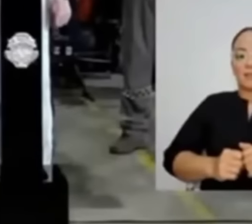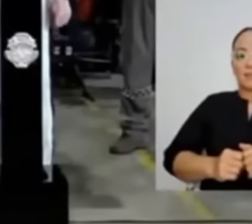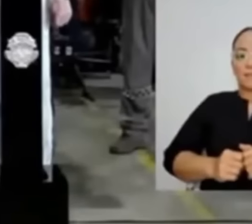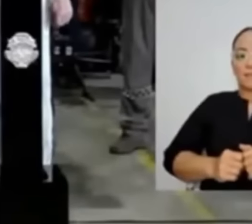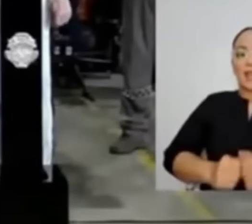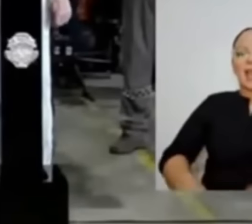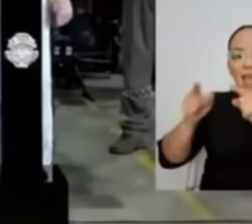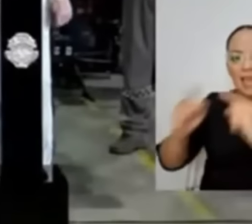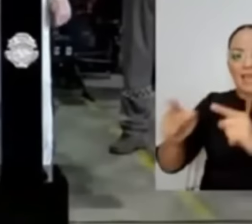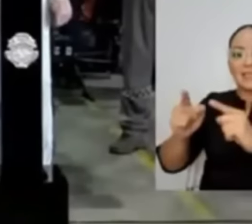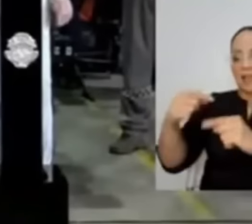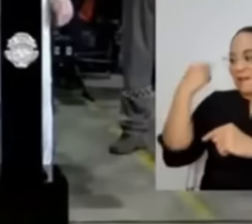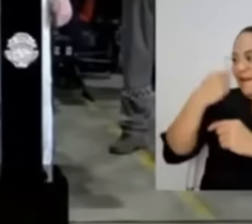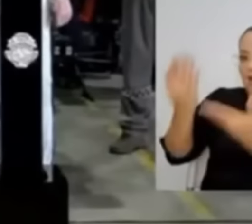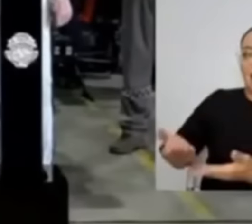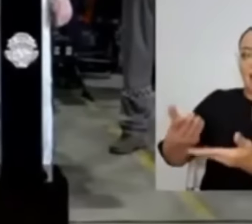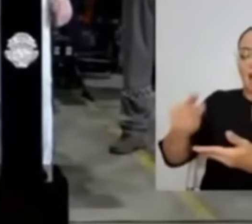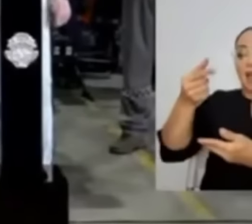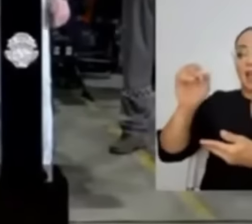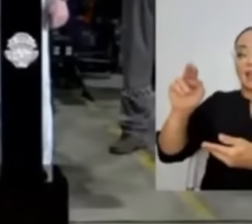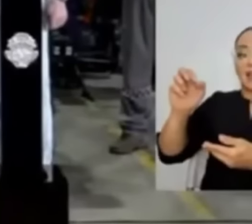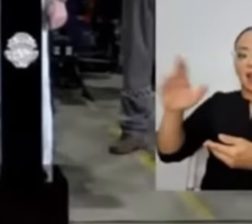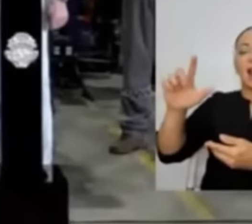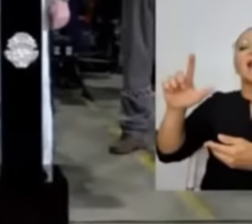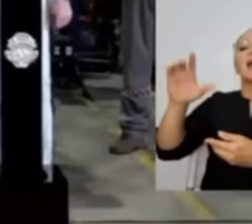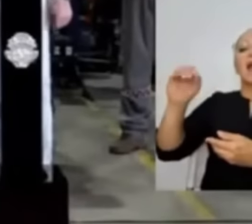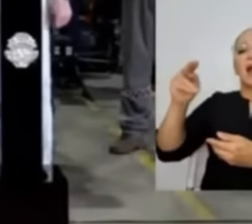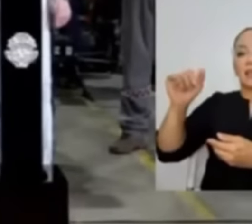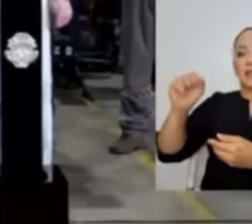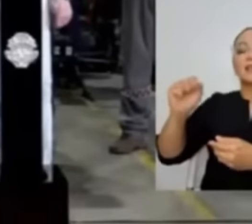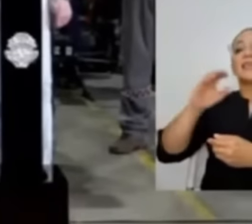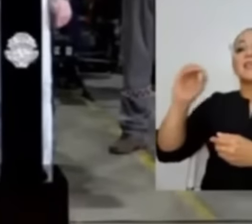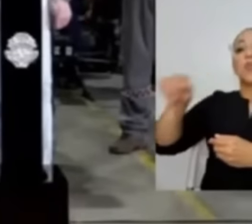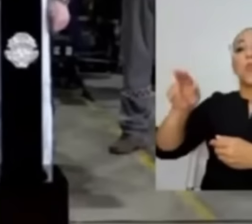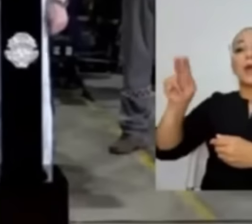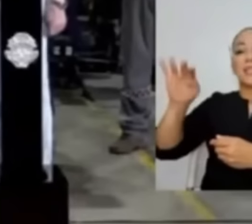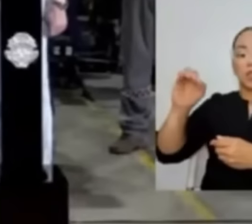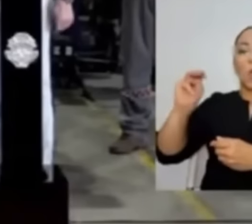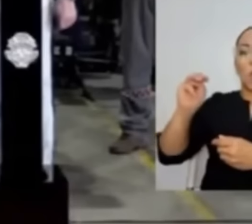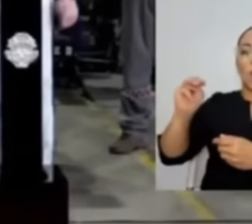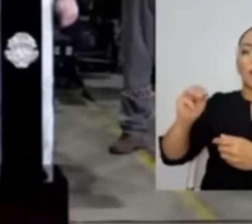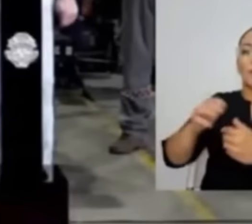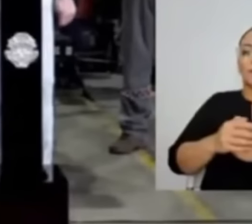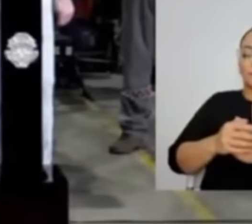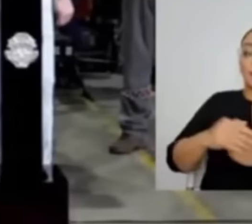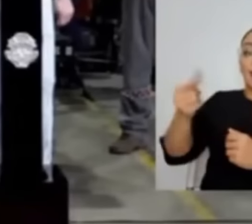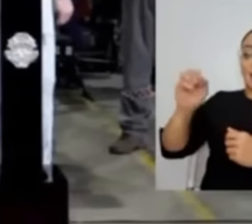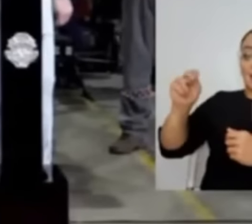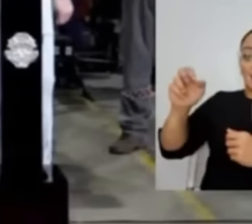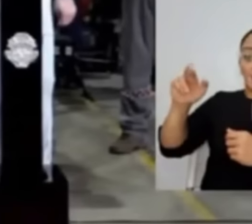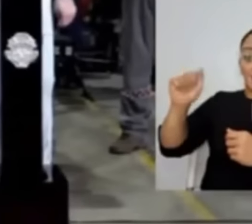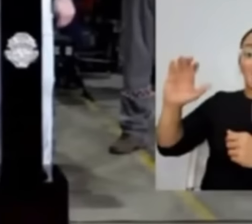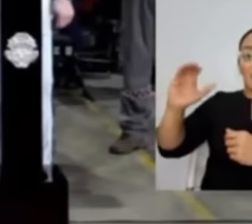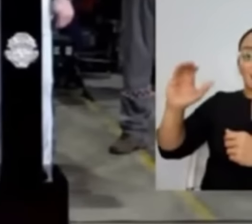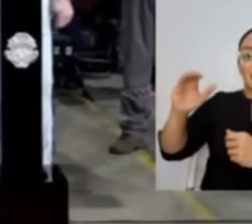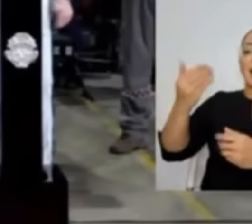Esta es la cara del general Cañas y de Juanito Mora. General Cañas era salvadoreño